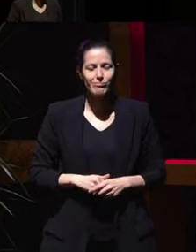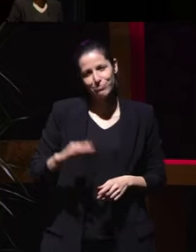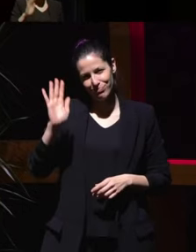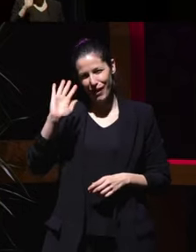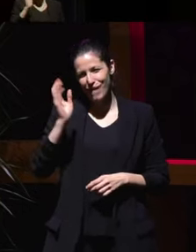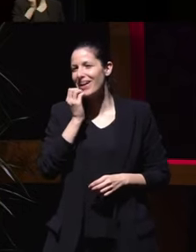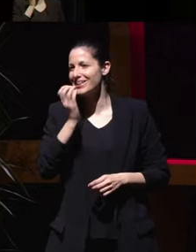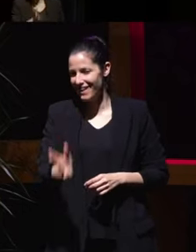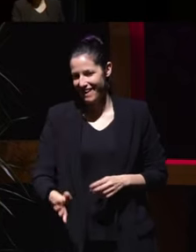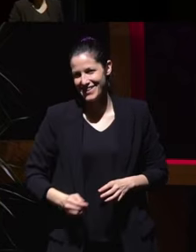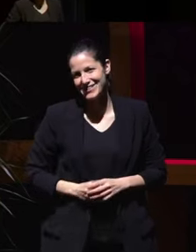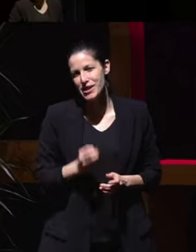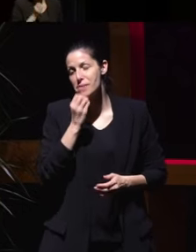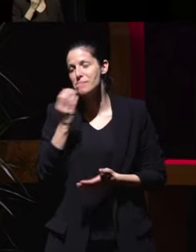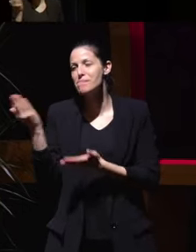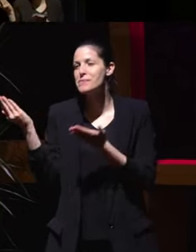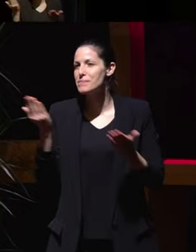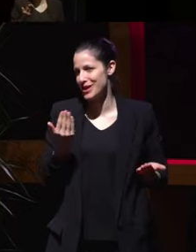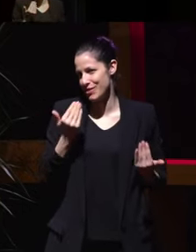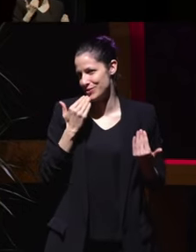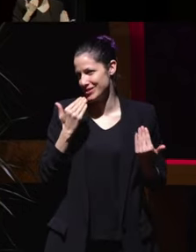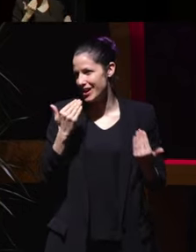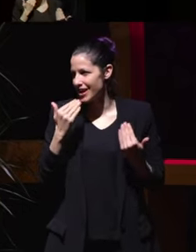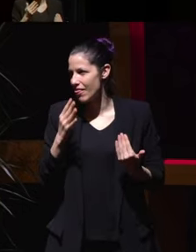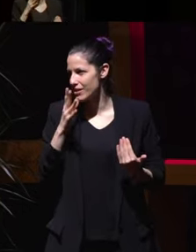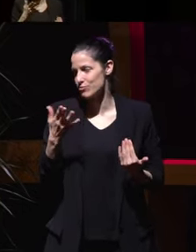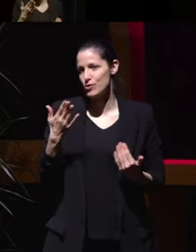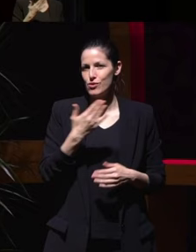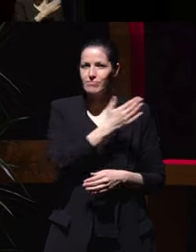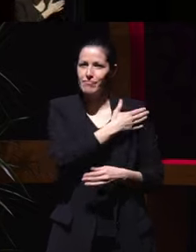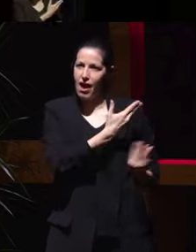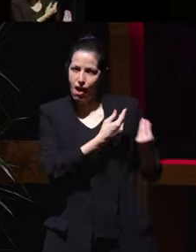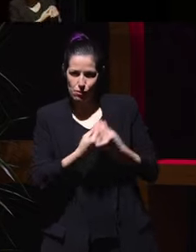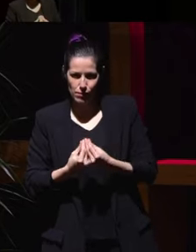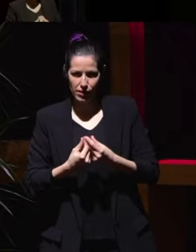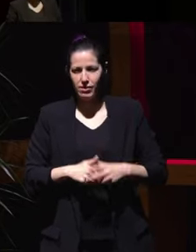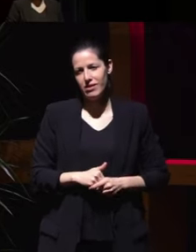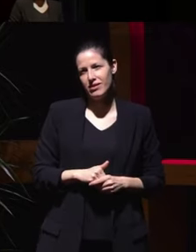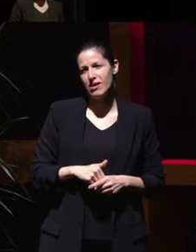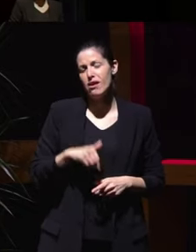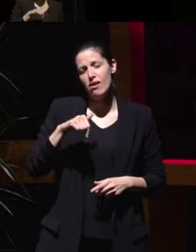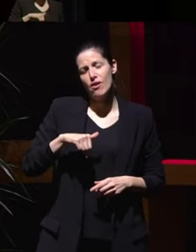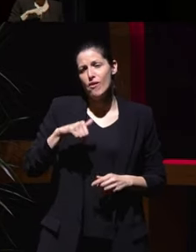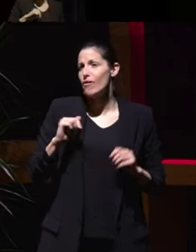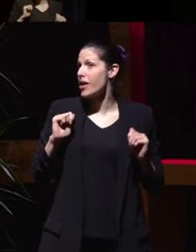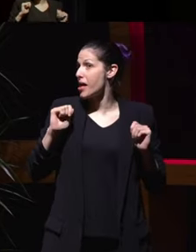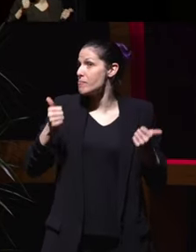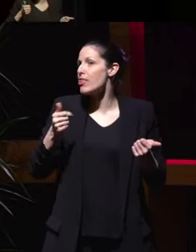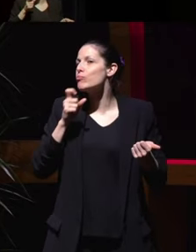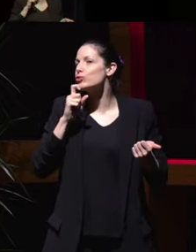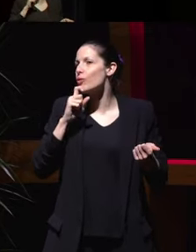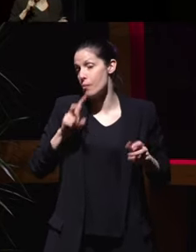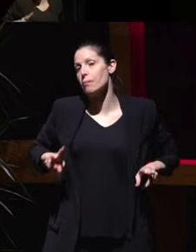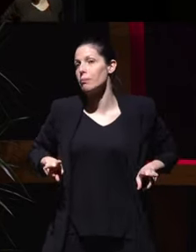Hola, ¿qué tal? Bienvenidos, muchísimas gracias por acompañarnos. Íbamos a empezar por lo principio.